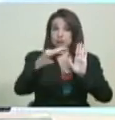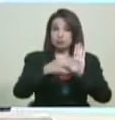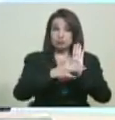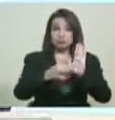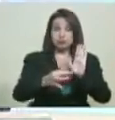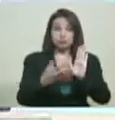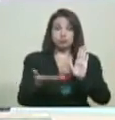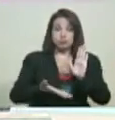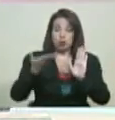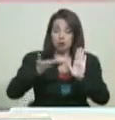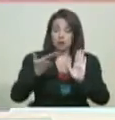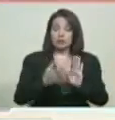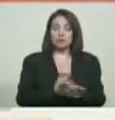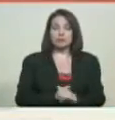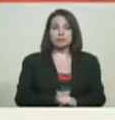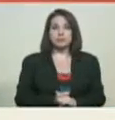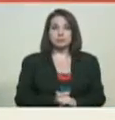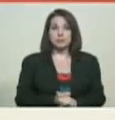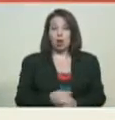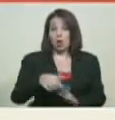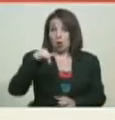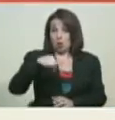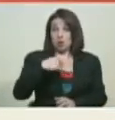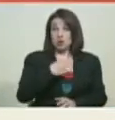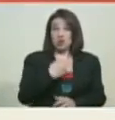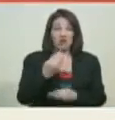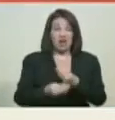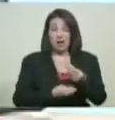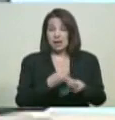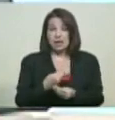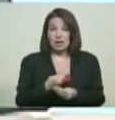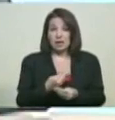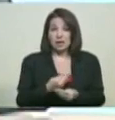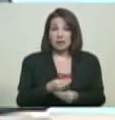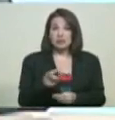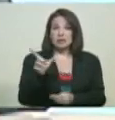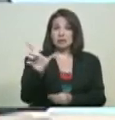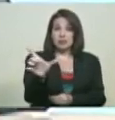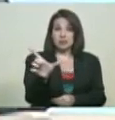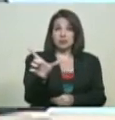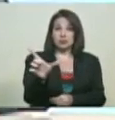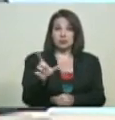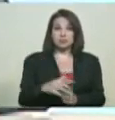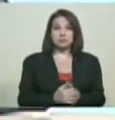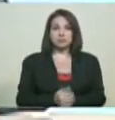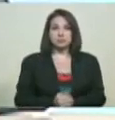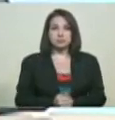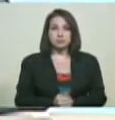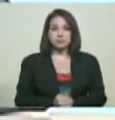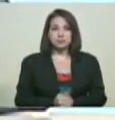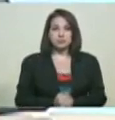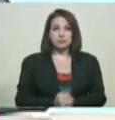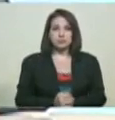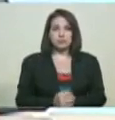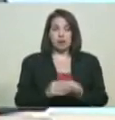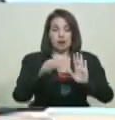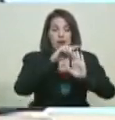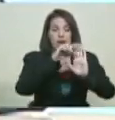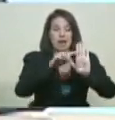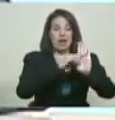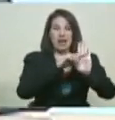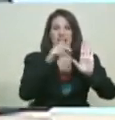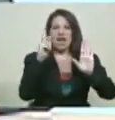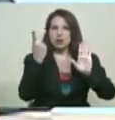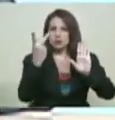prioricemos yo oí priorizaría desde el partido por la línea número 2